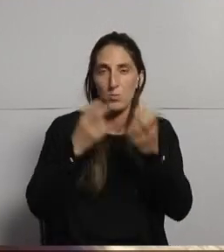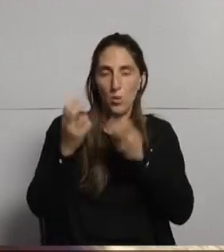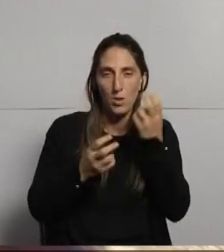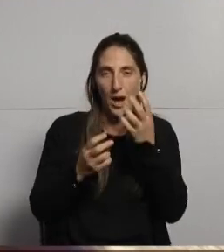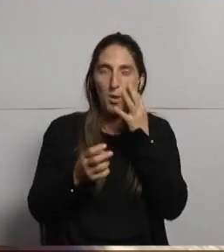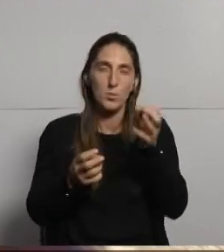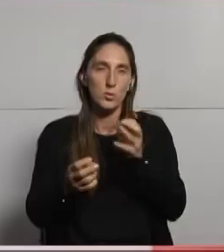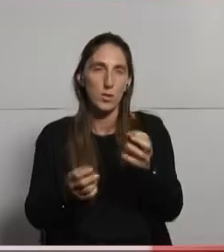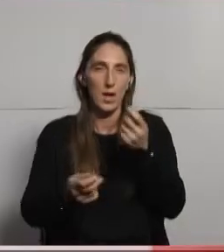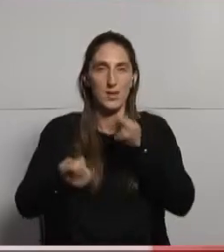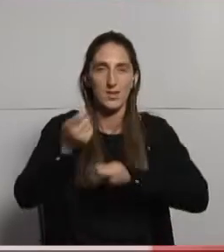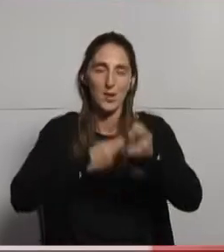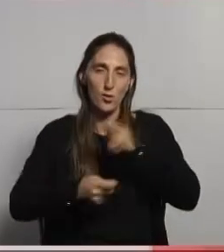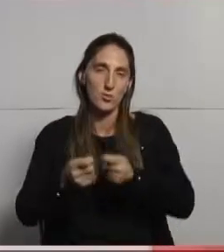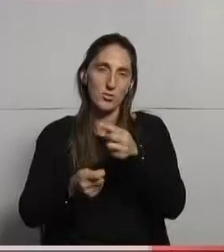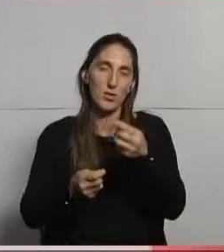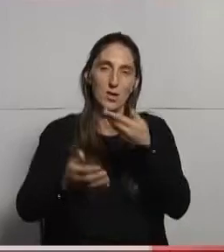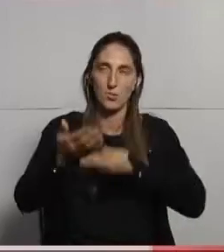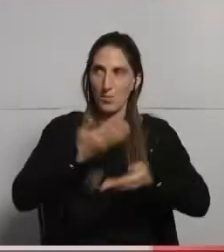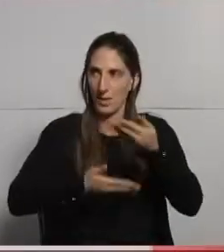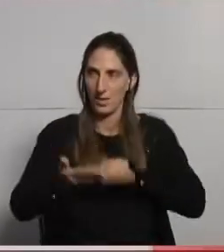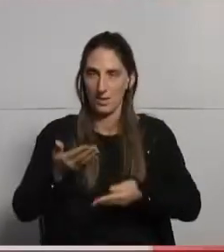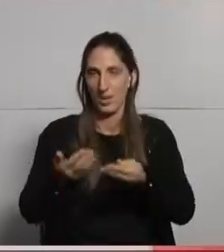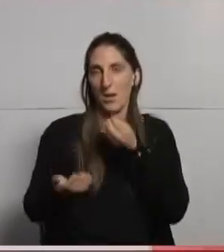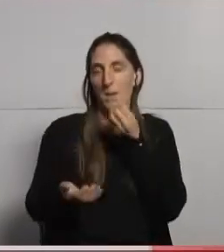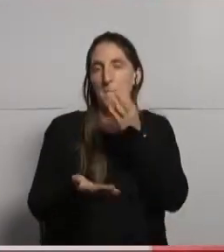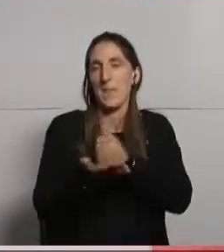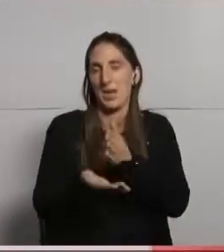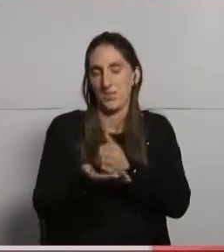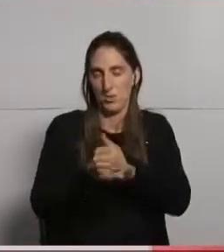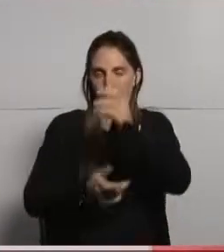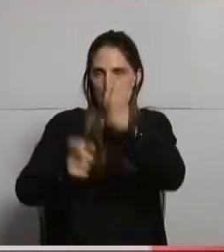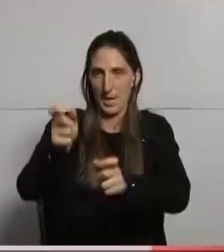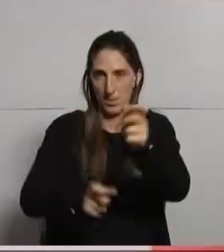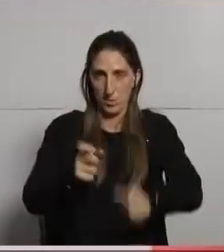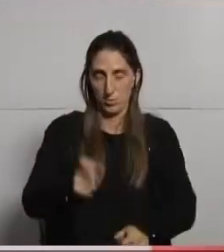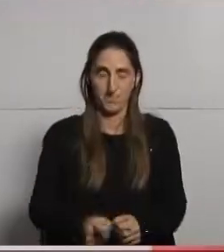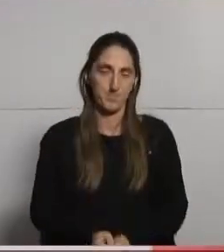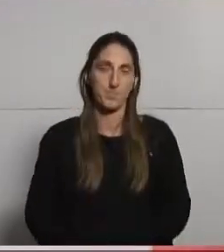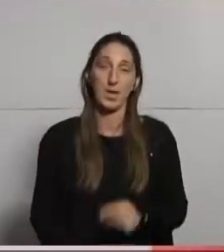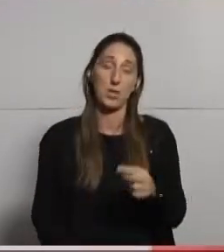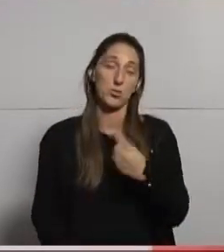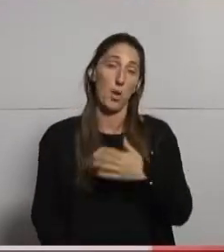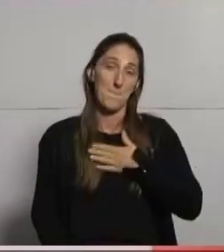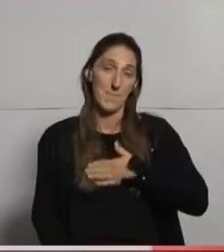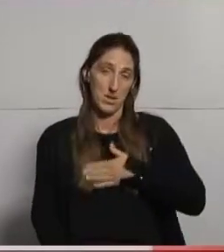oportunidades de negocio donde podamos compartir beneficios para los ciudadanos y demás. Así que para nosotros es un placer poder acercarles, en este